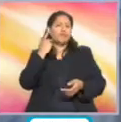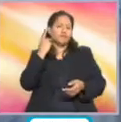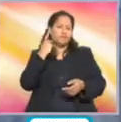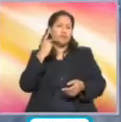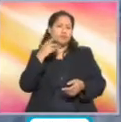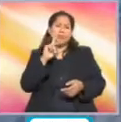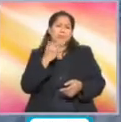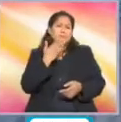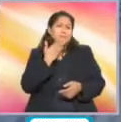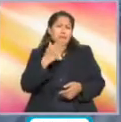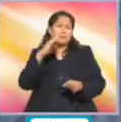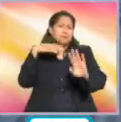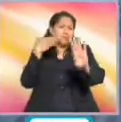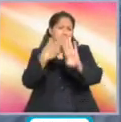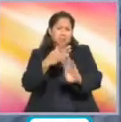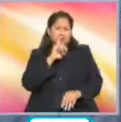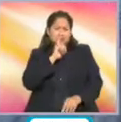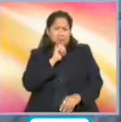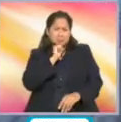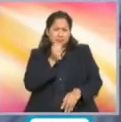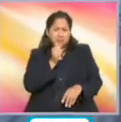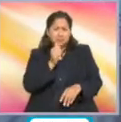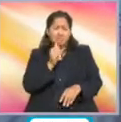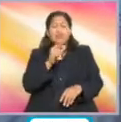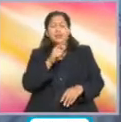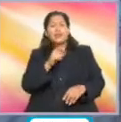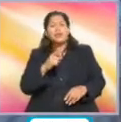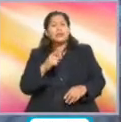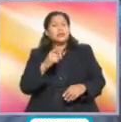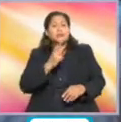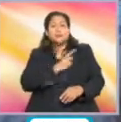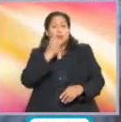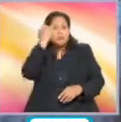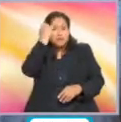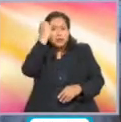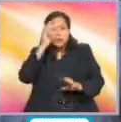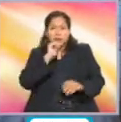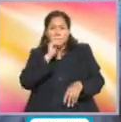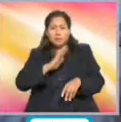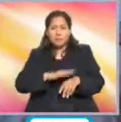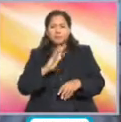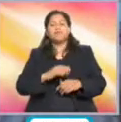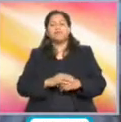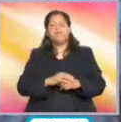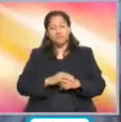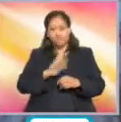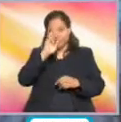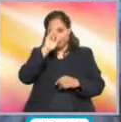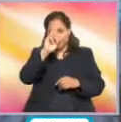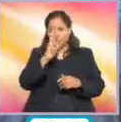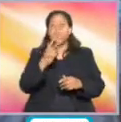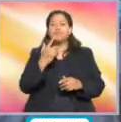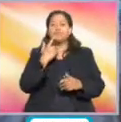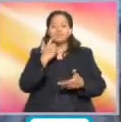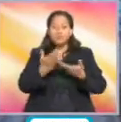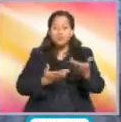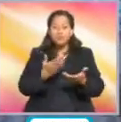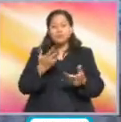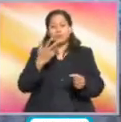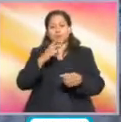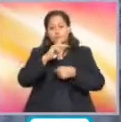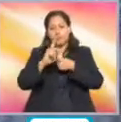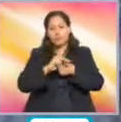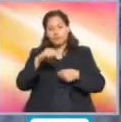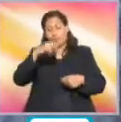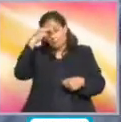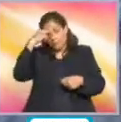buen plan, no tenían... Querían vivir sus ideas nada más. Respetando la hospitalidad del país. No, aquí